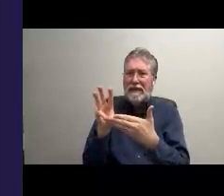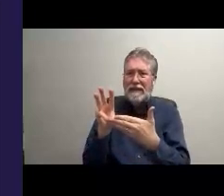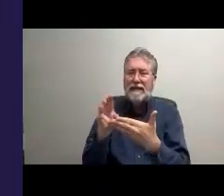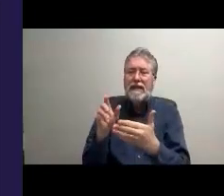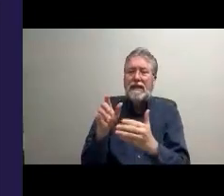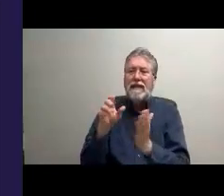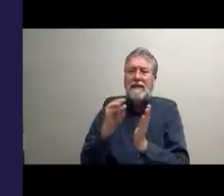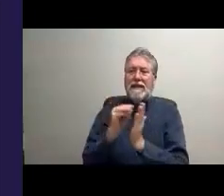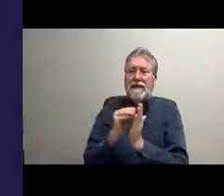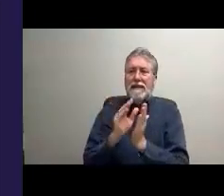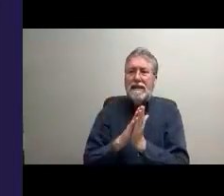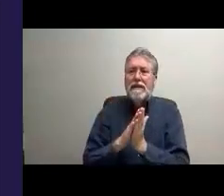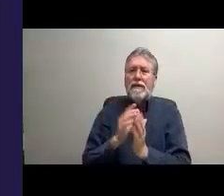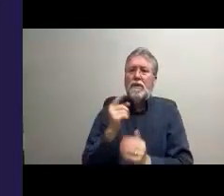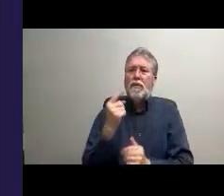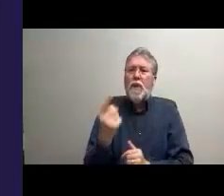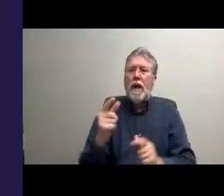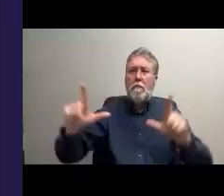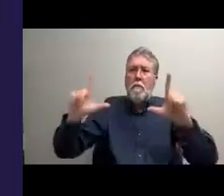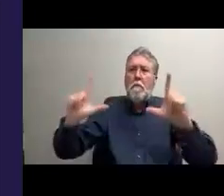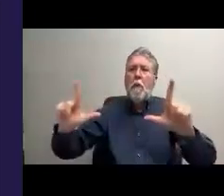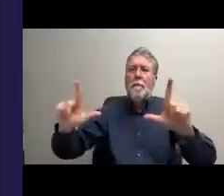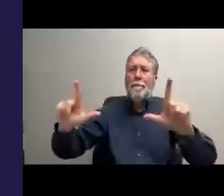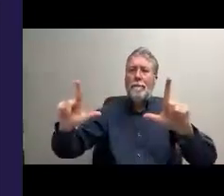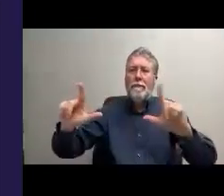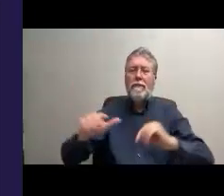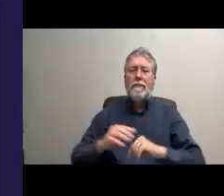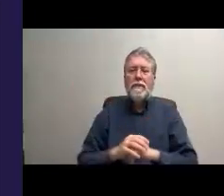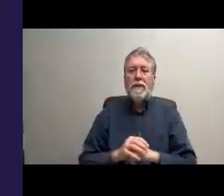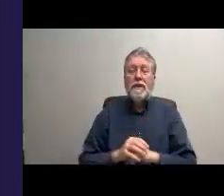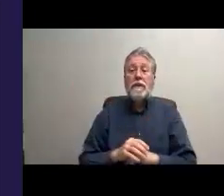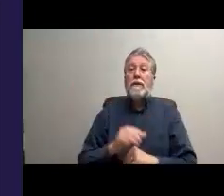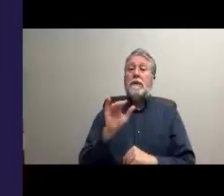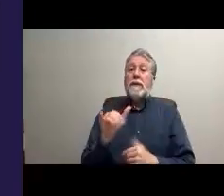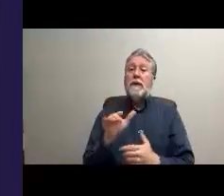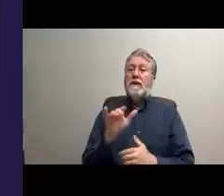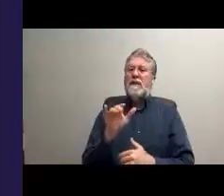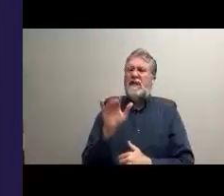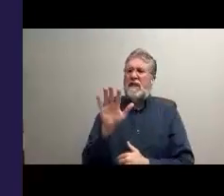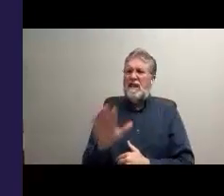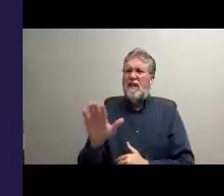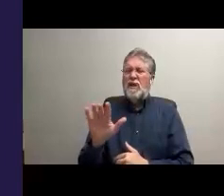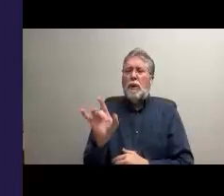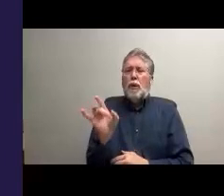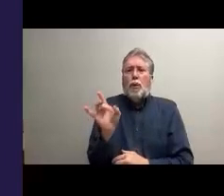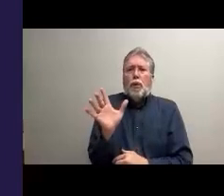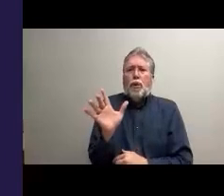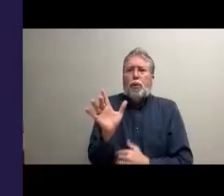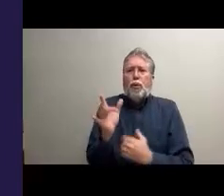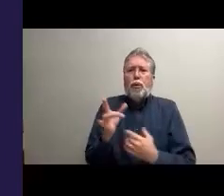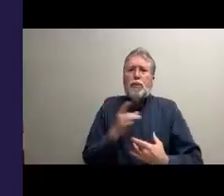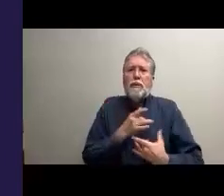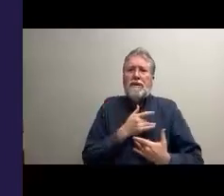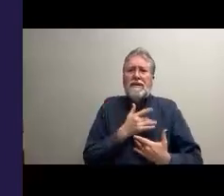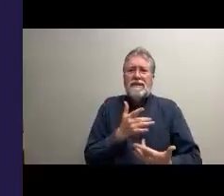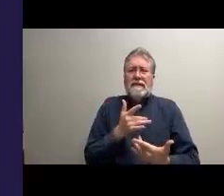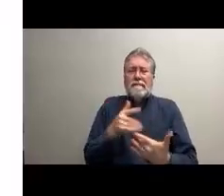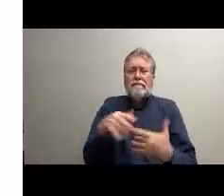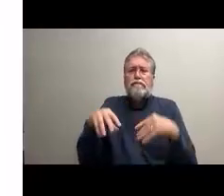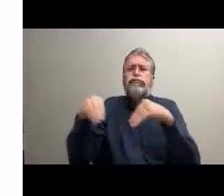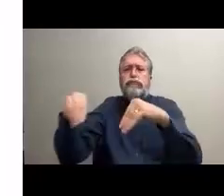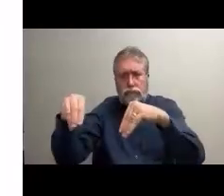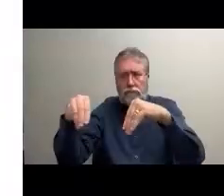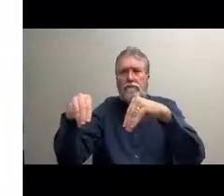combinados en un único valor, por lo que esta es la media. Entonces eso significa que esas áreas son especialmente vulnerables durante esos